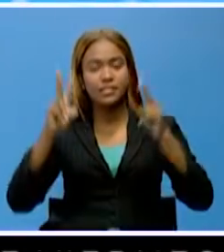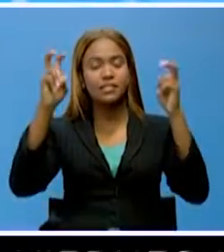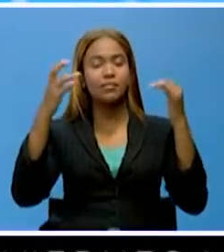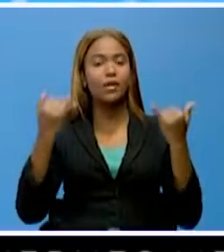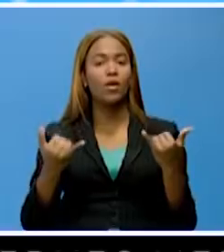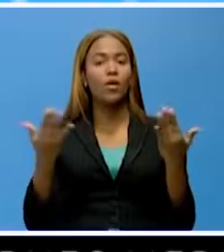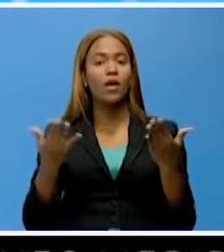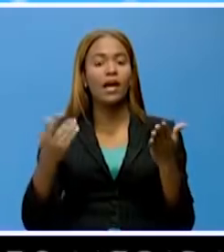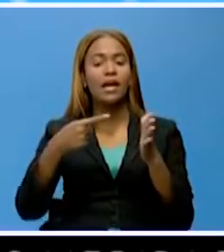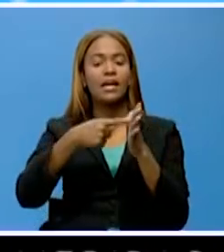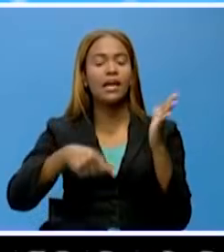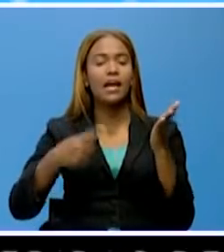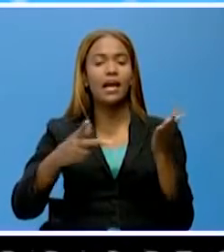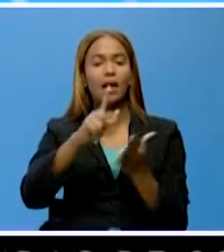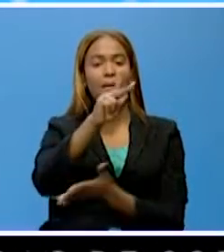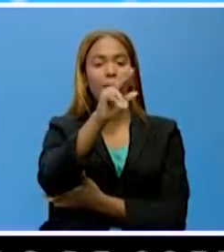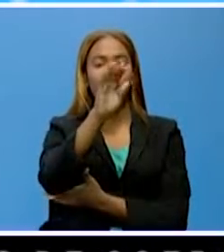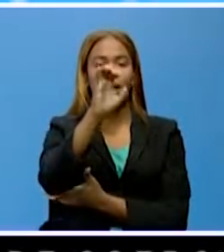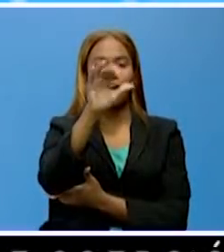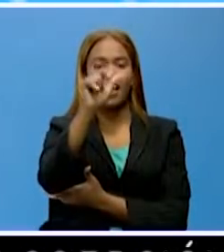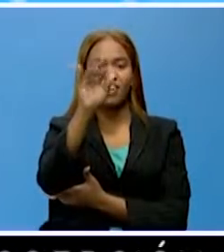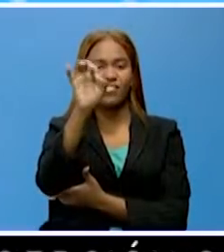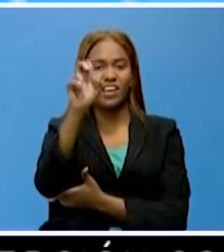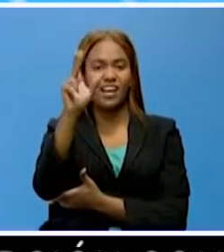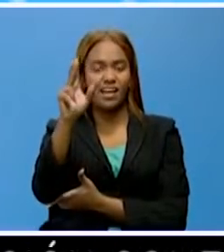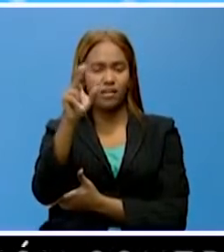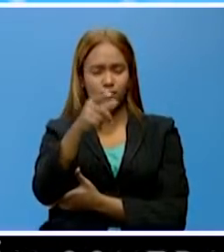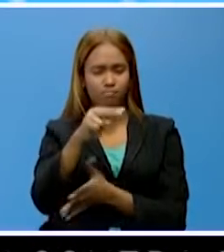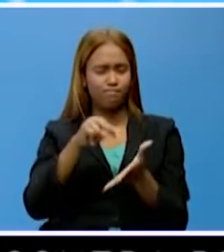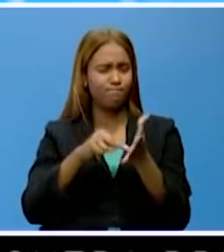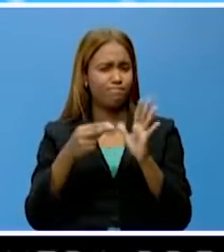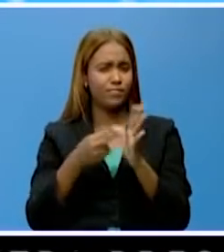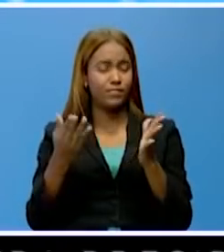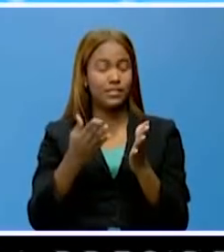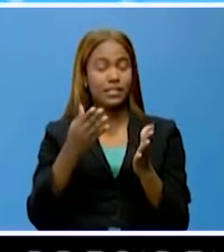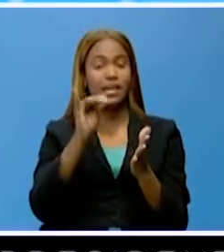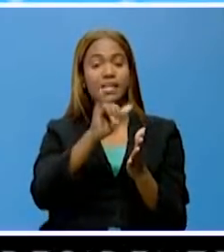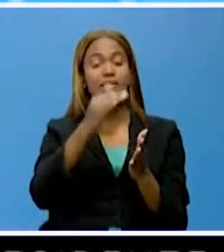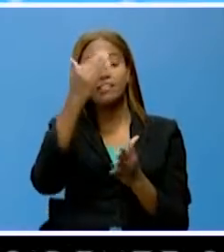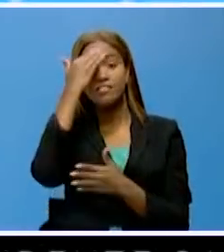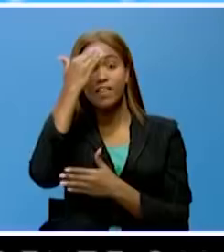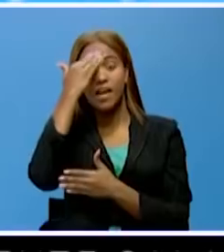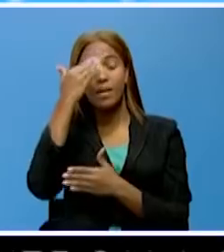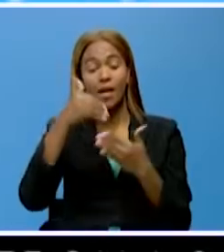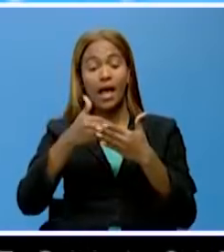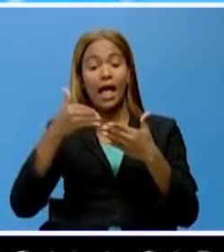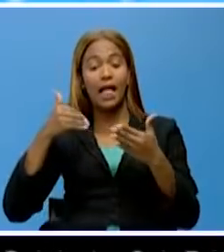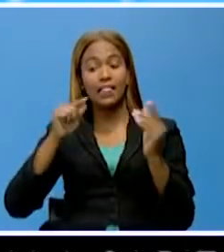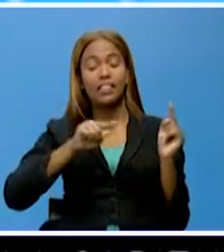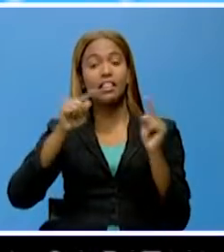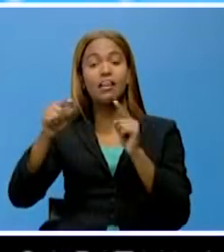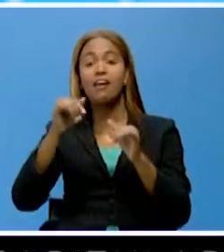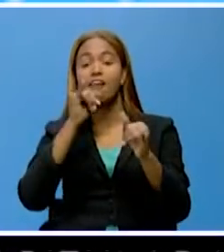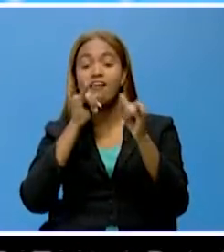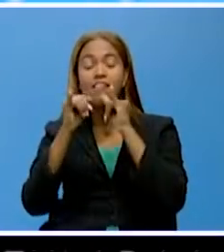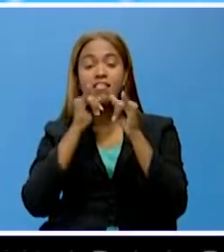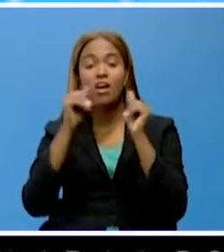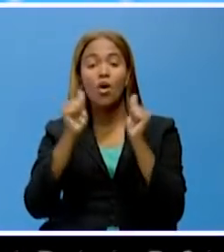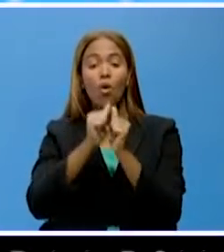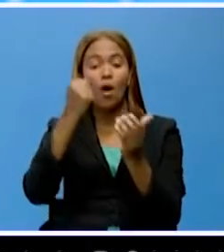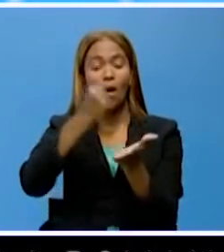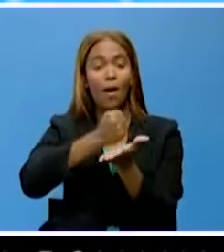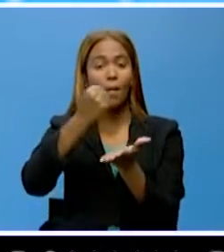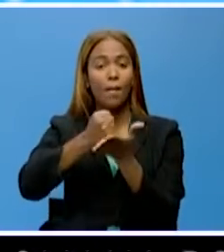es precalificar? Precalificar no es más que usted saber, antes de ir a la entrevista con el